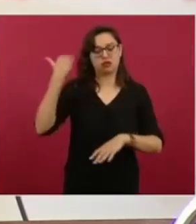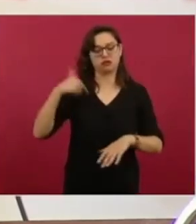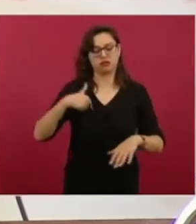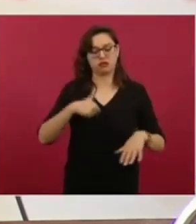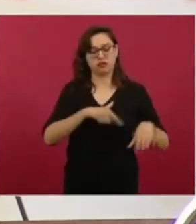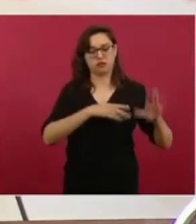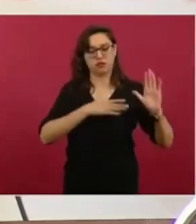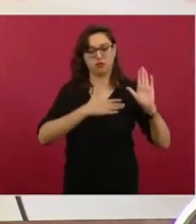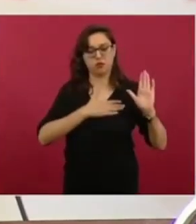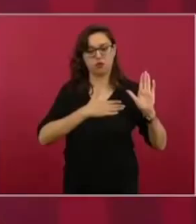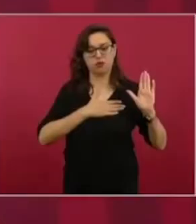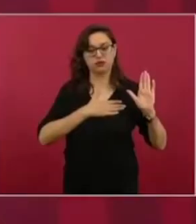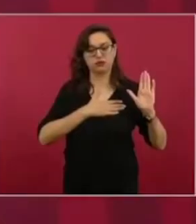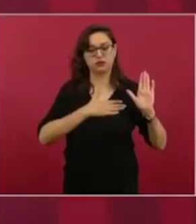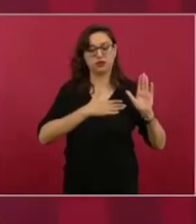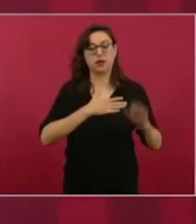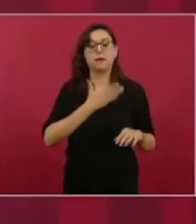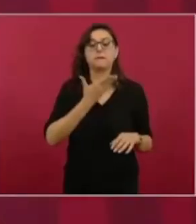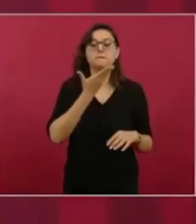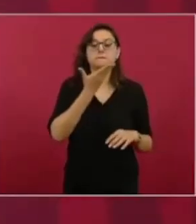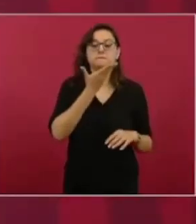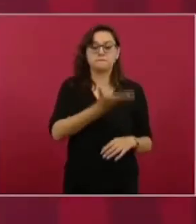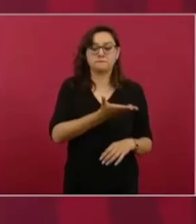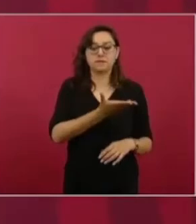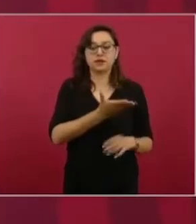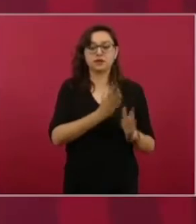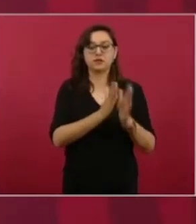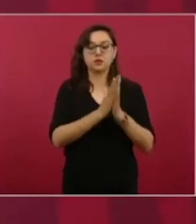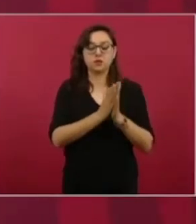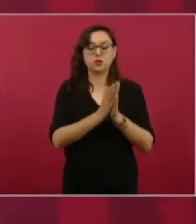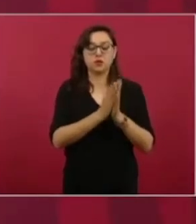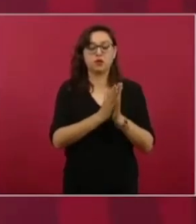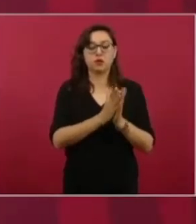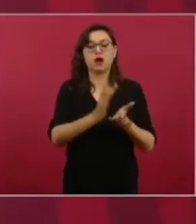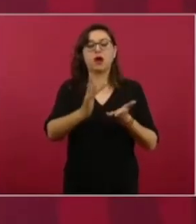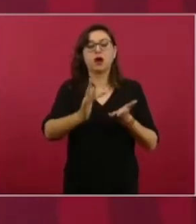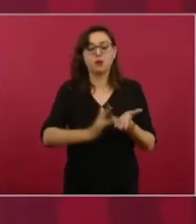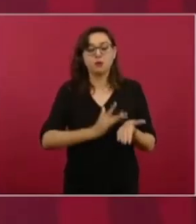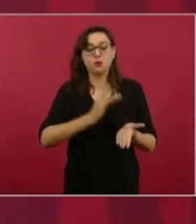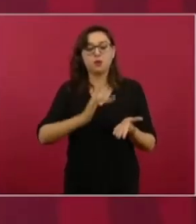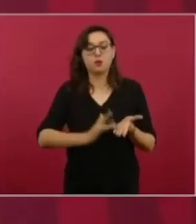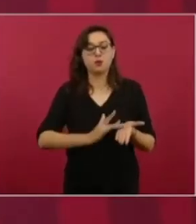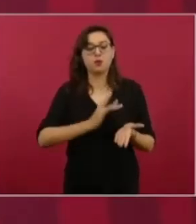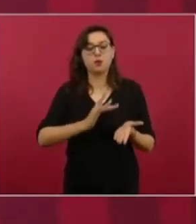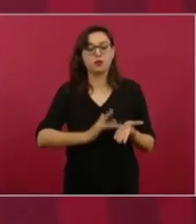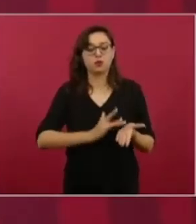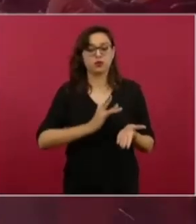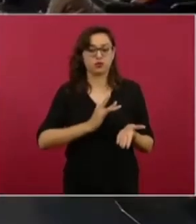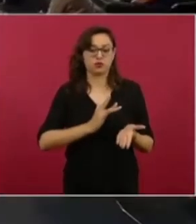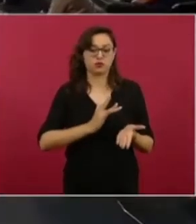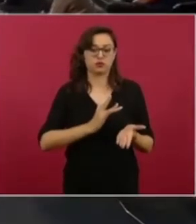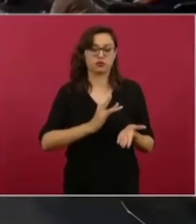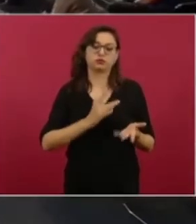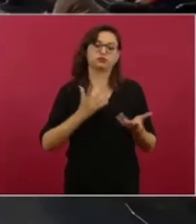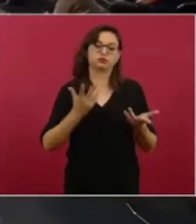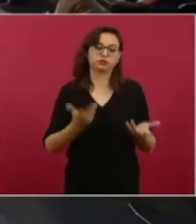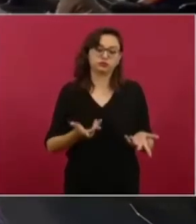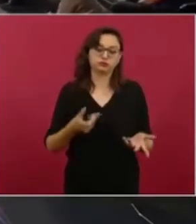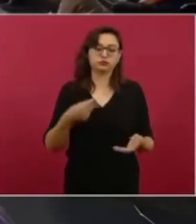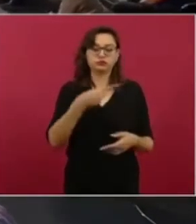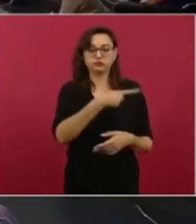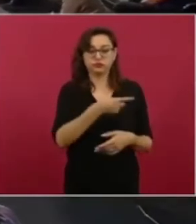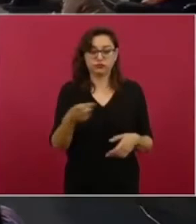de solicitarles su apoyo para que los que